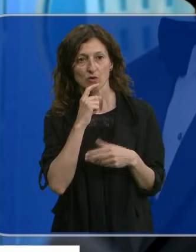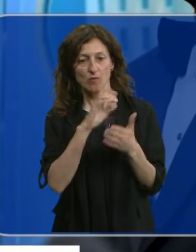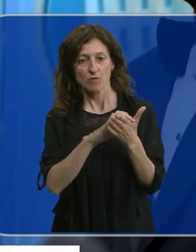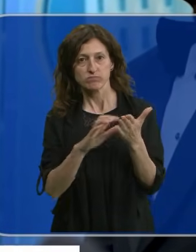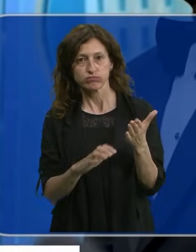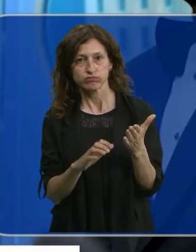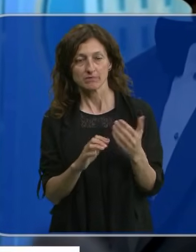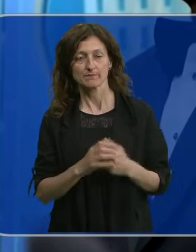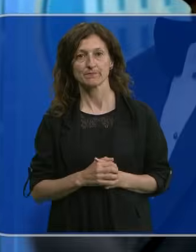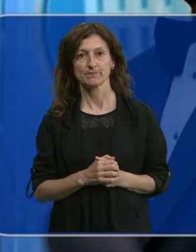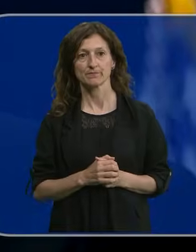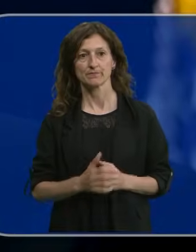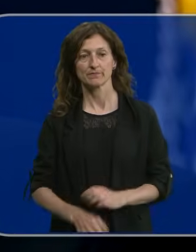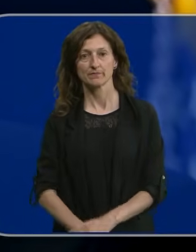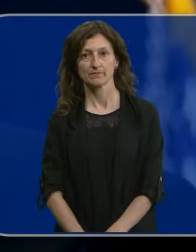leído ese manifiesto.